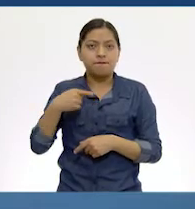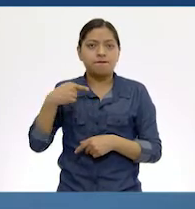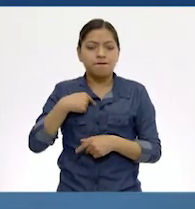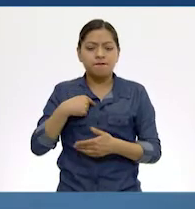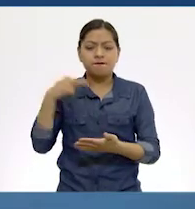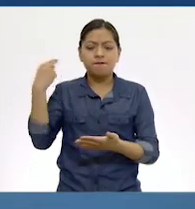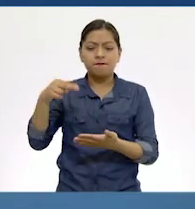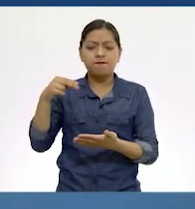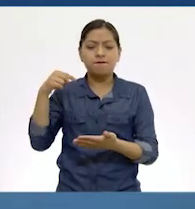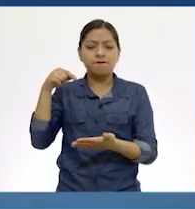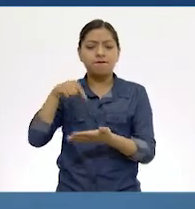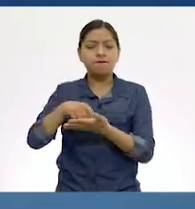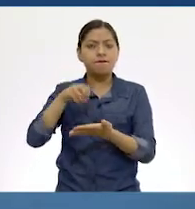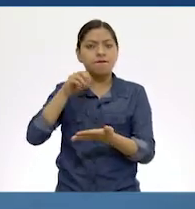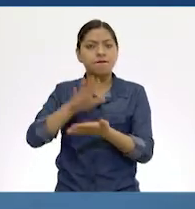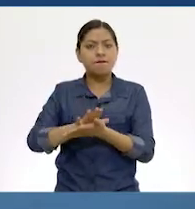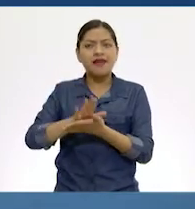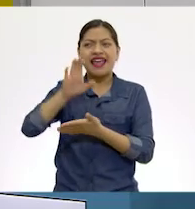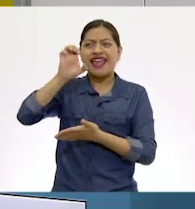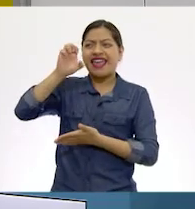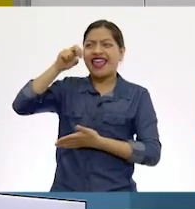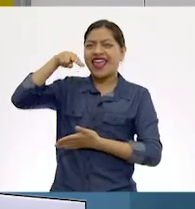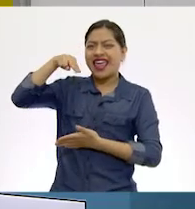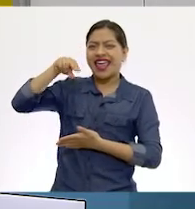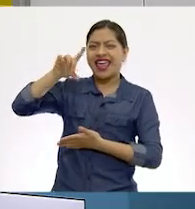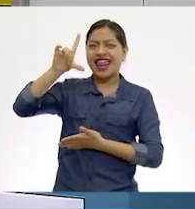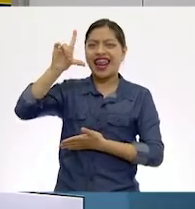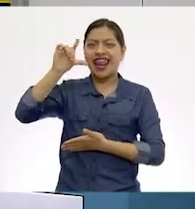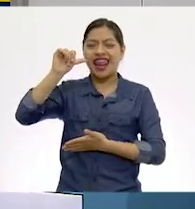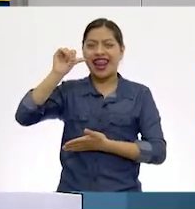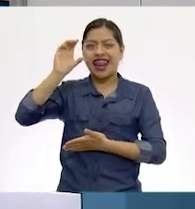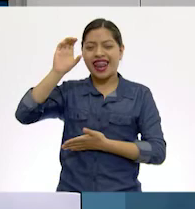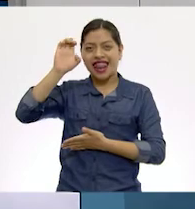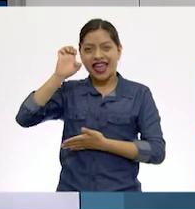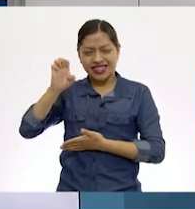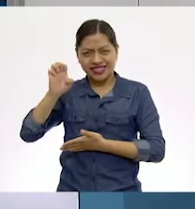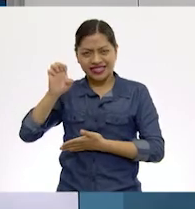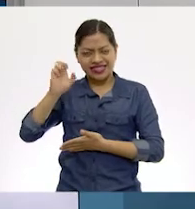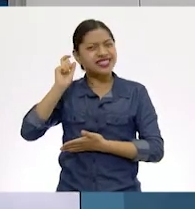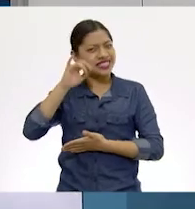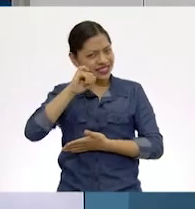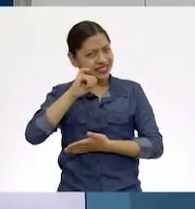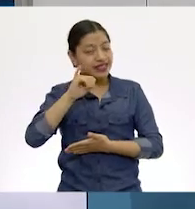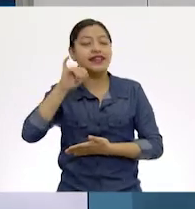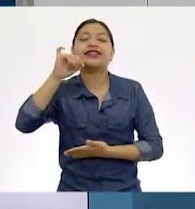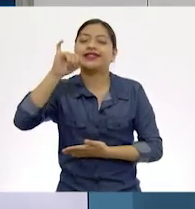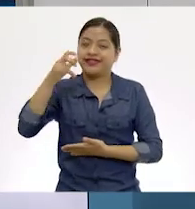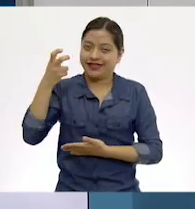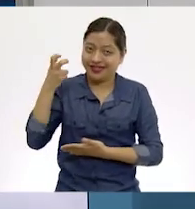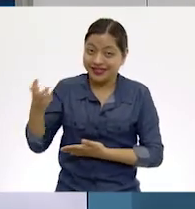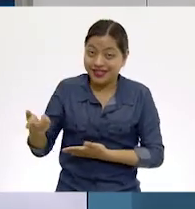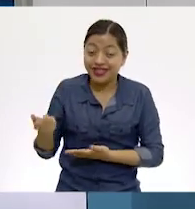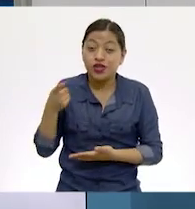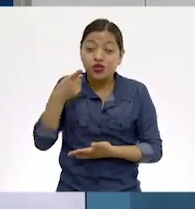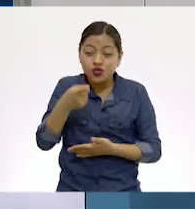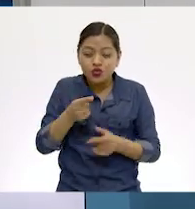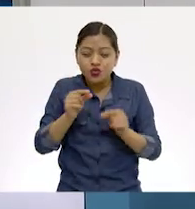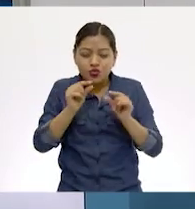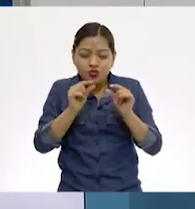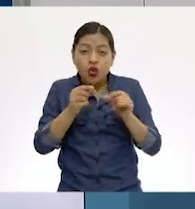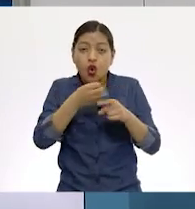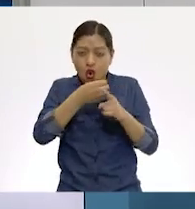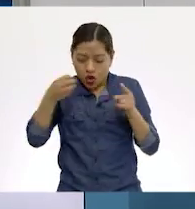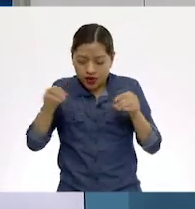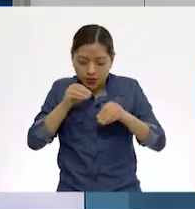llama enlace. Muy bien, Tom. Y si cambian unas pequeñas cosas,